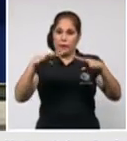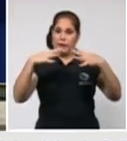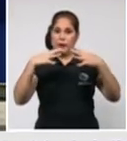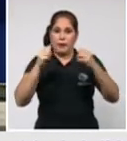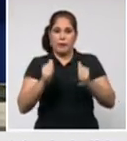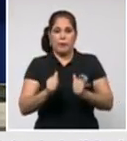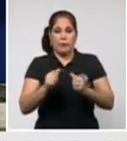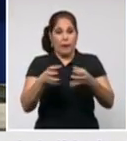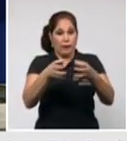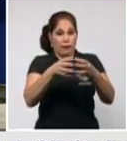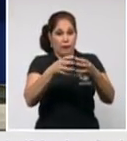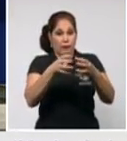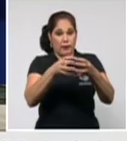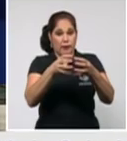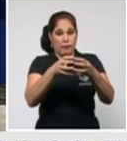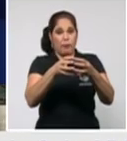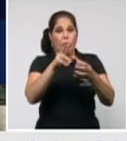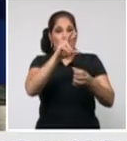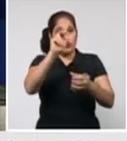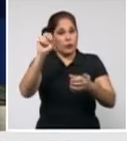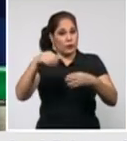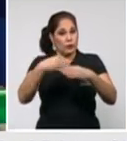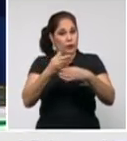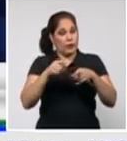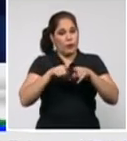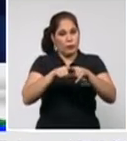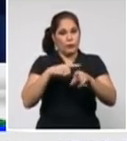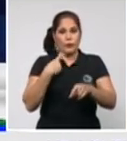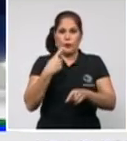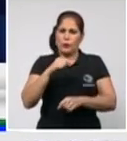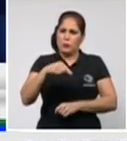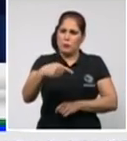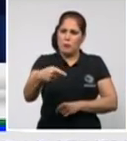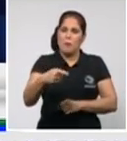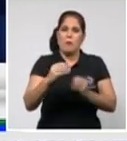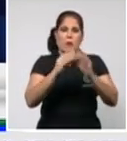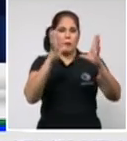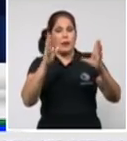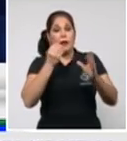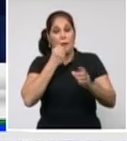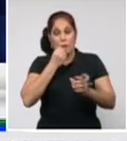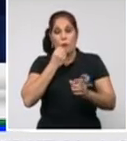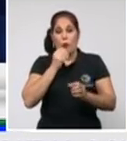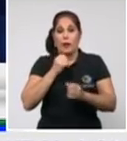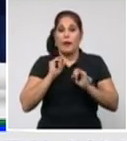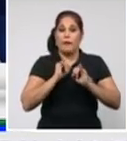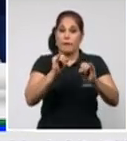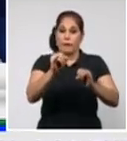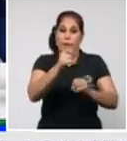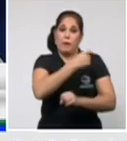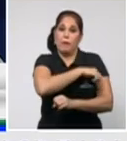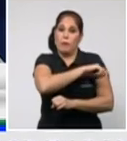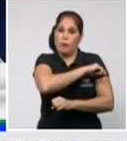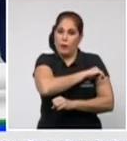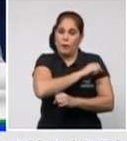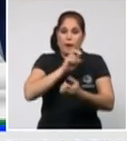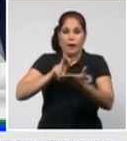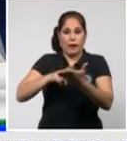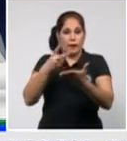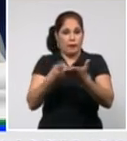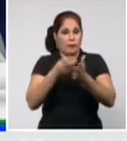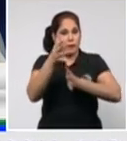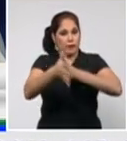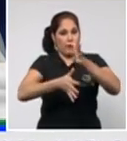equipo que hace más de 200 días nos acompaña todas las mañanas y hace posible la transmisión, a la intérprete de lenguas